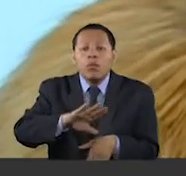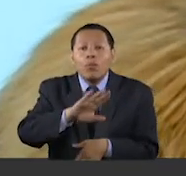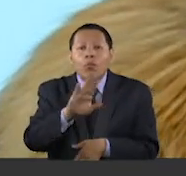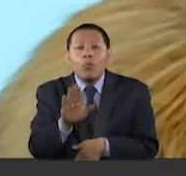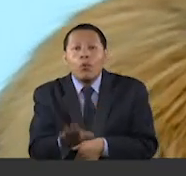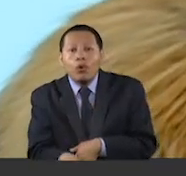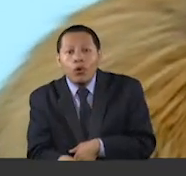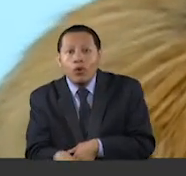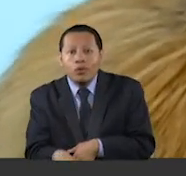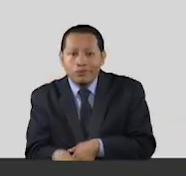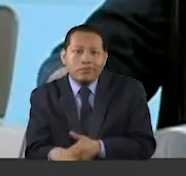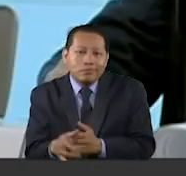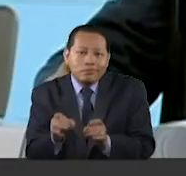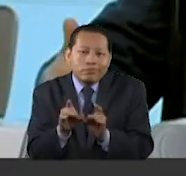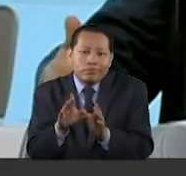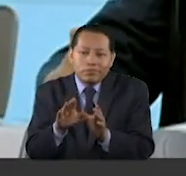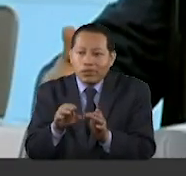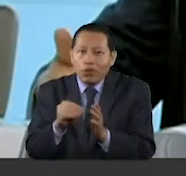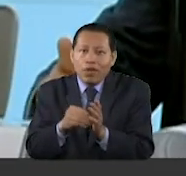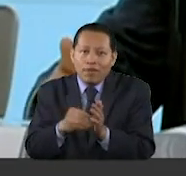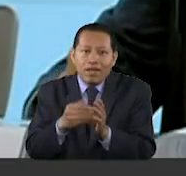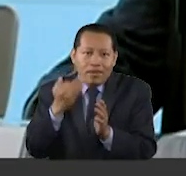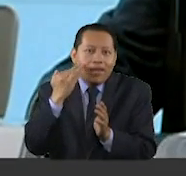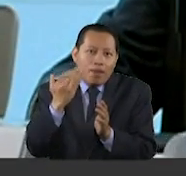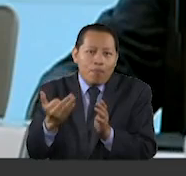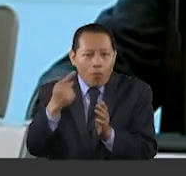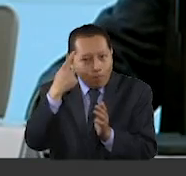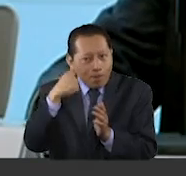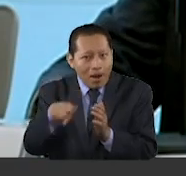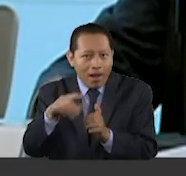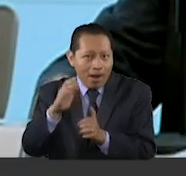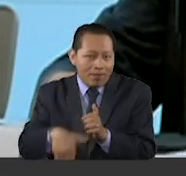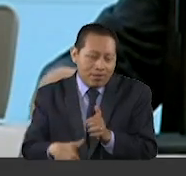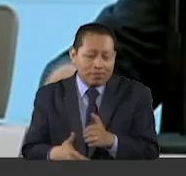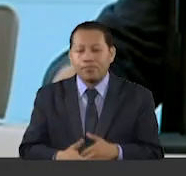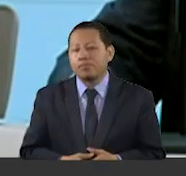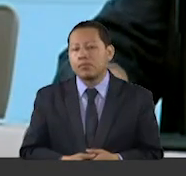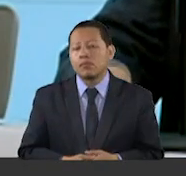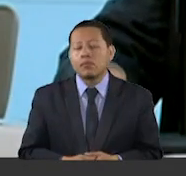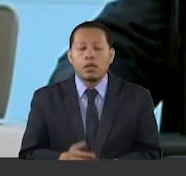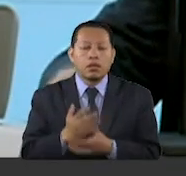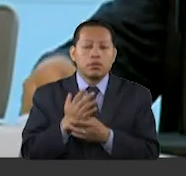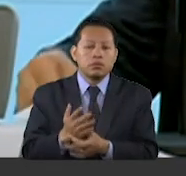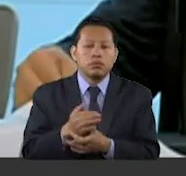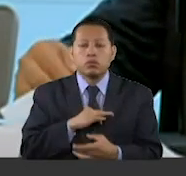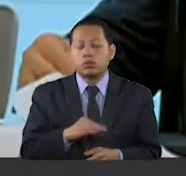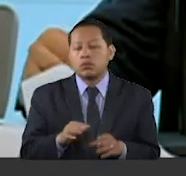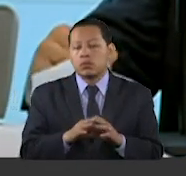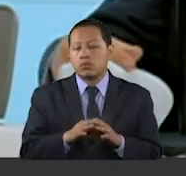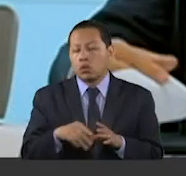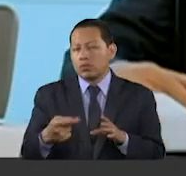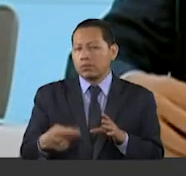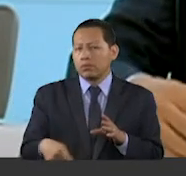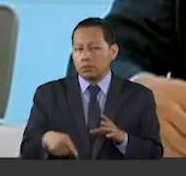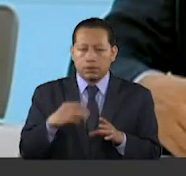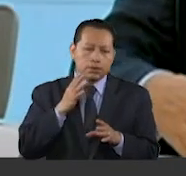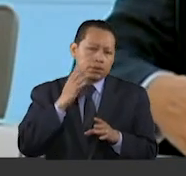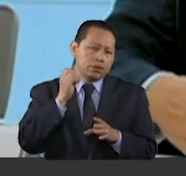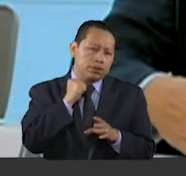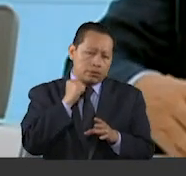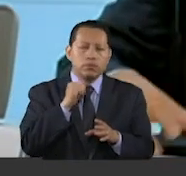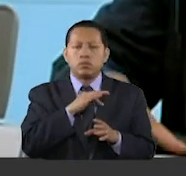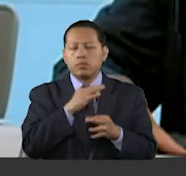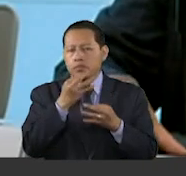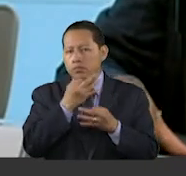conclusión de su encargo que se pronuncie eh este senado porque